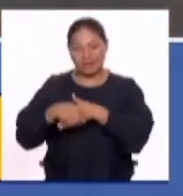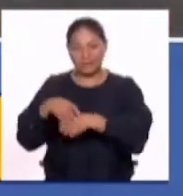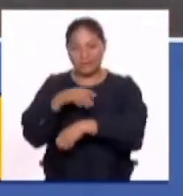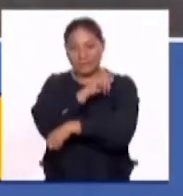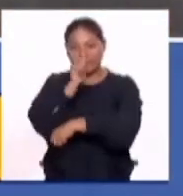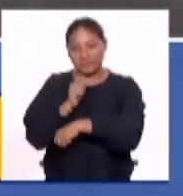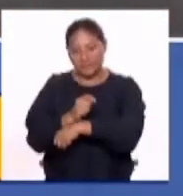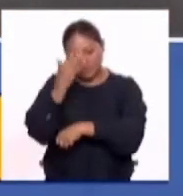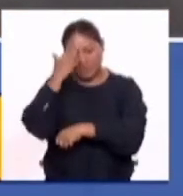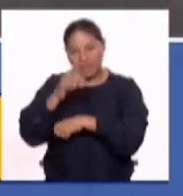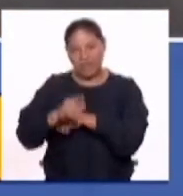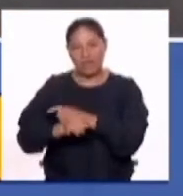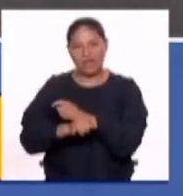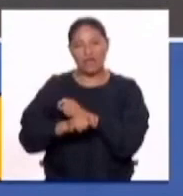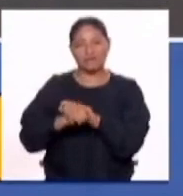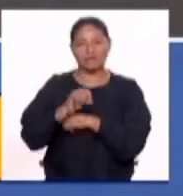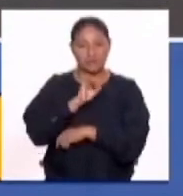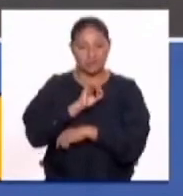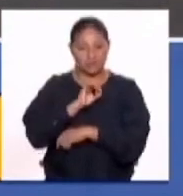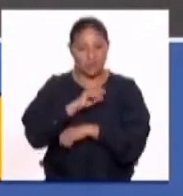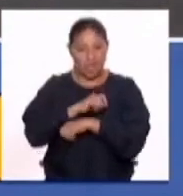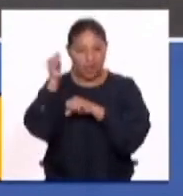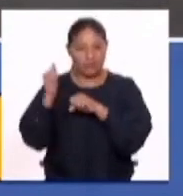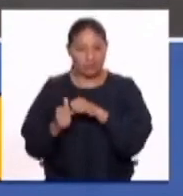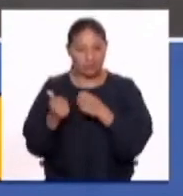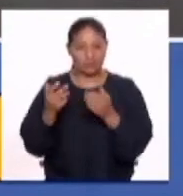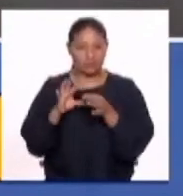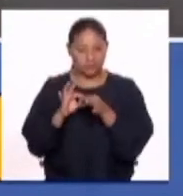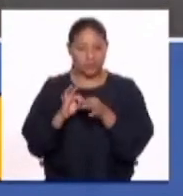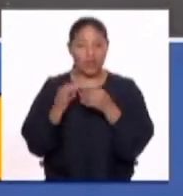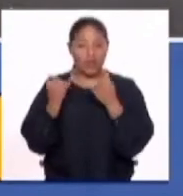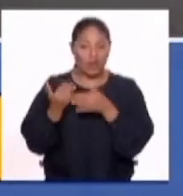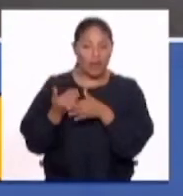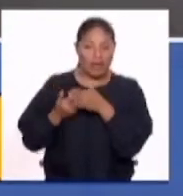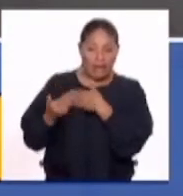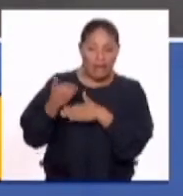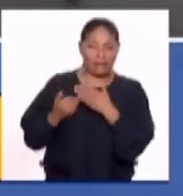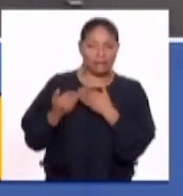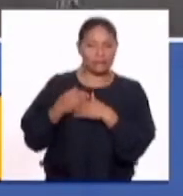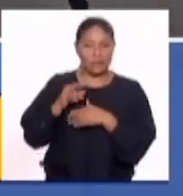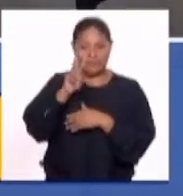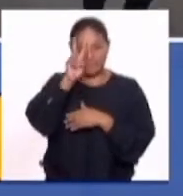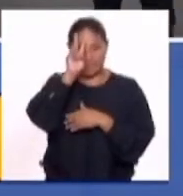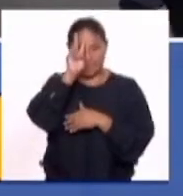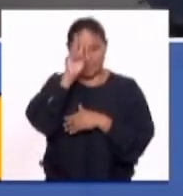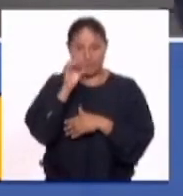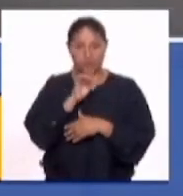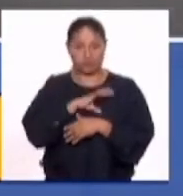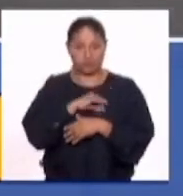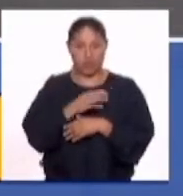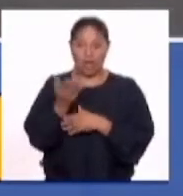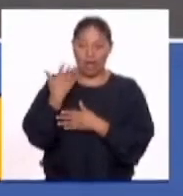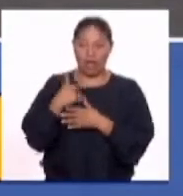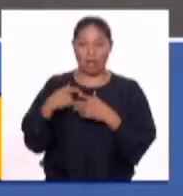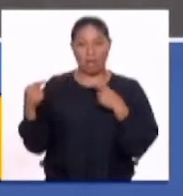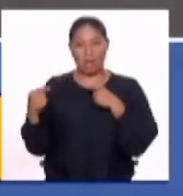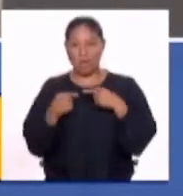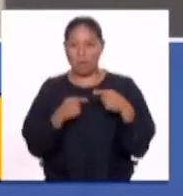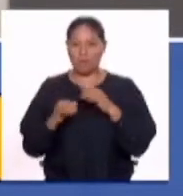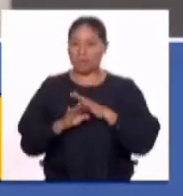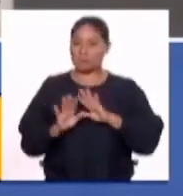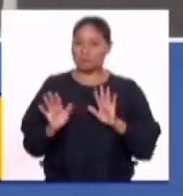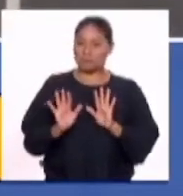hay que ser muy cautelosos en todo lo que se ha construido. Chile y Perú hoy no tienen ningún capítulo pendiente, por lo tanto,